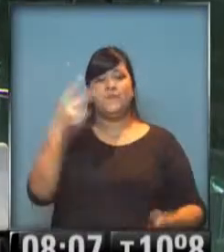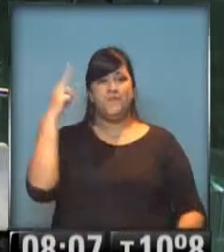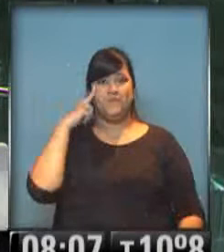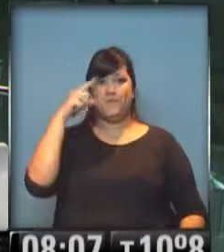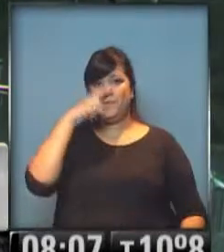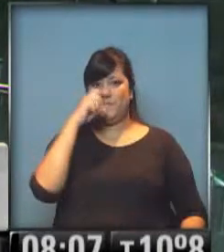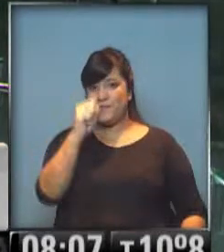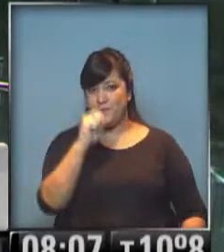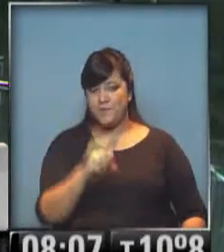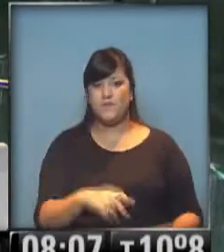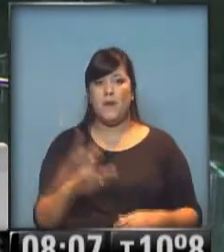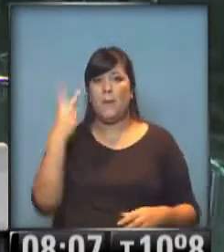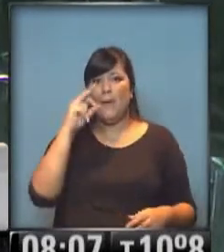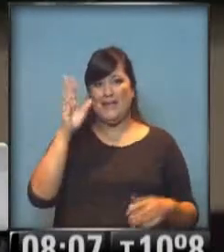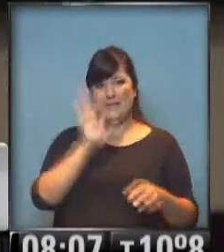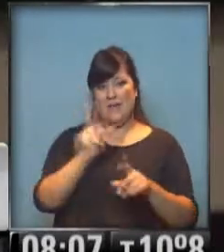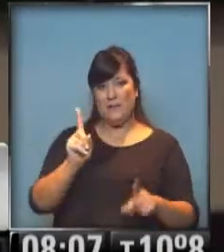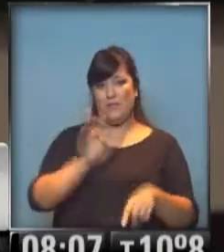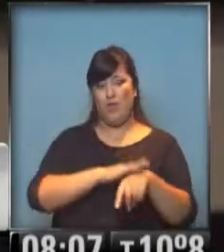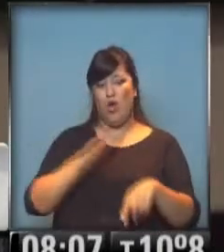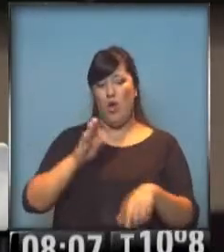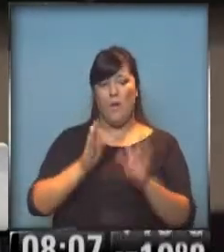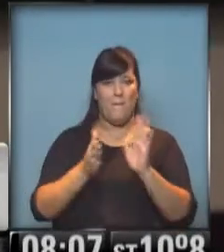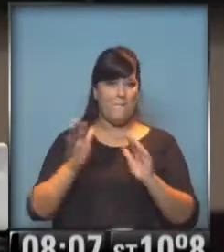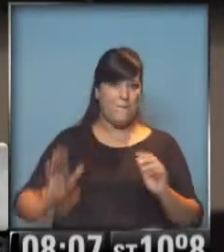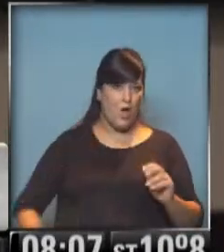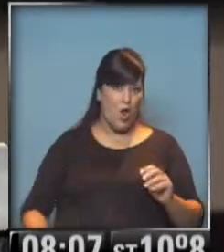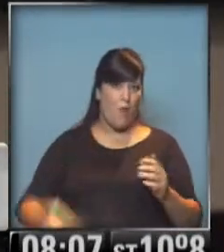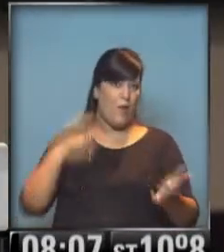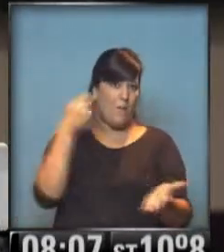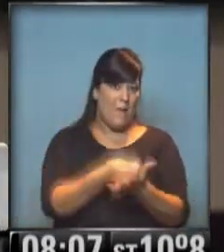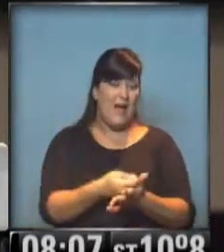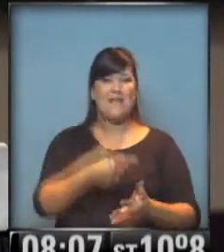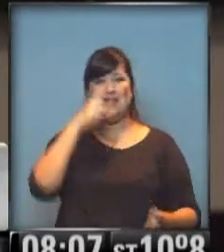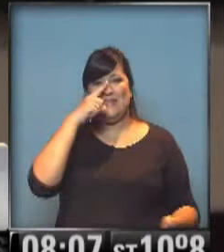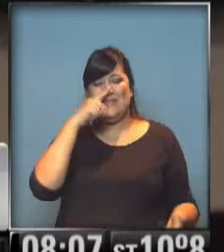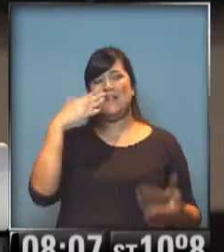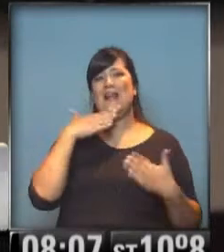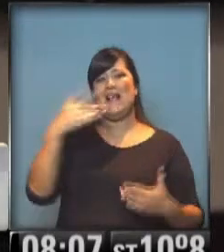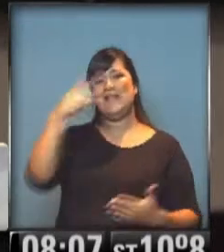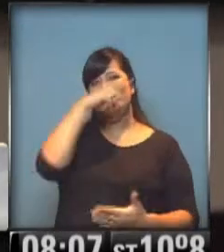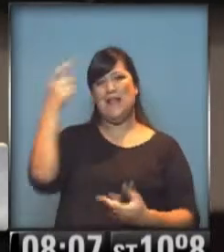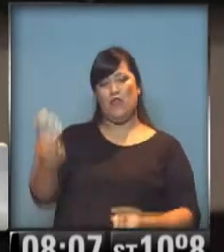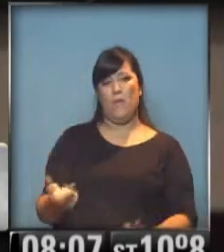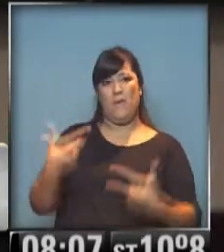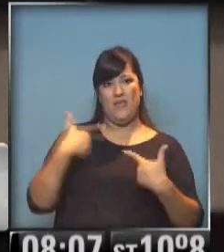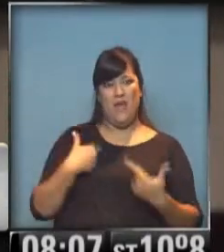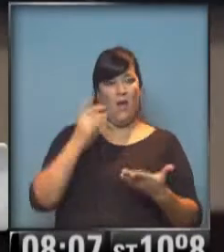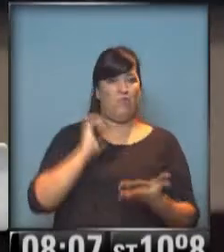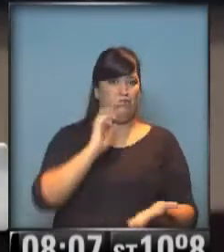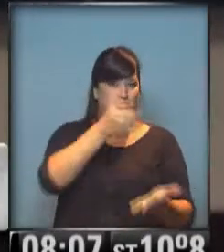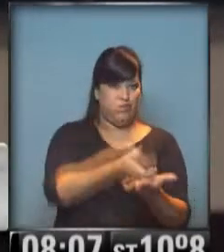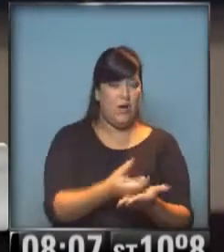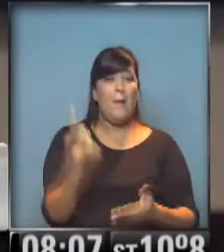20 precio bolsillo propio y 77 que recibe el subsidio el problema que ya se advirtió la semana pasada